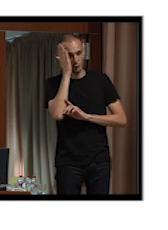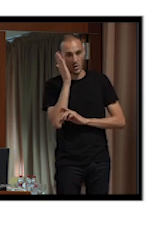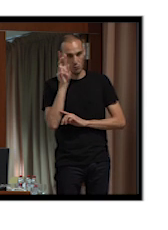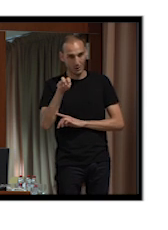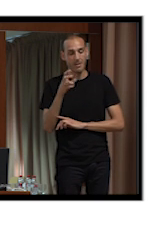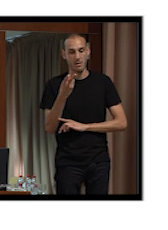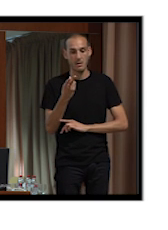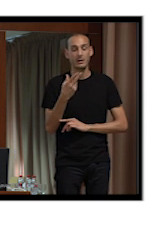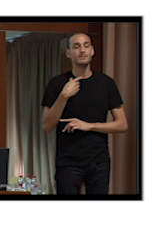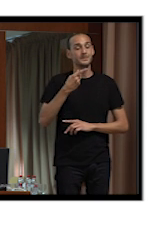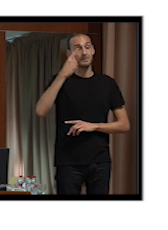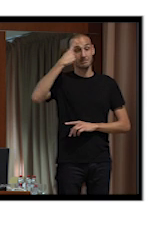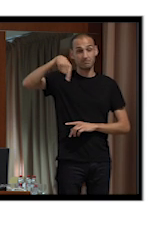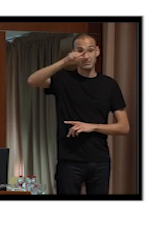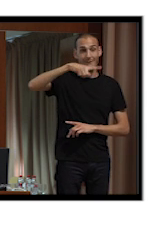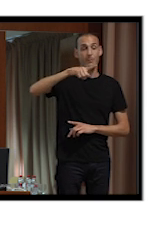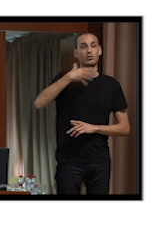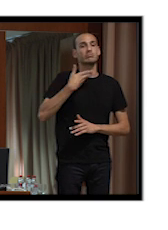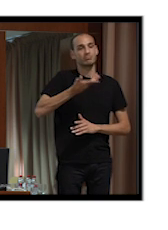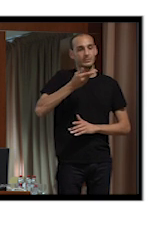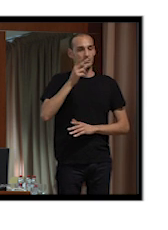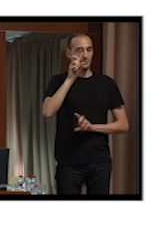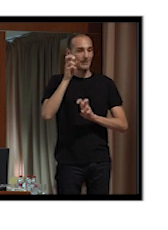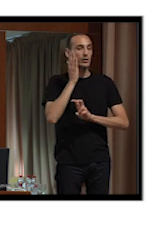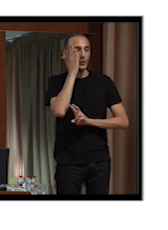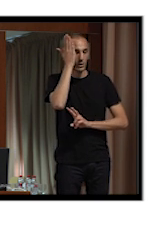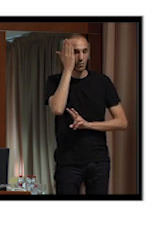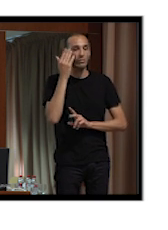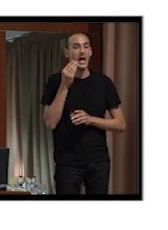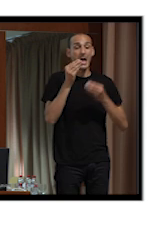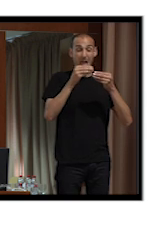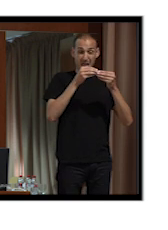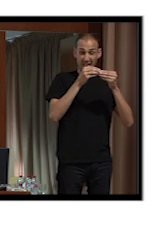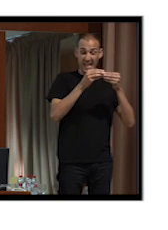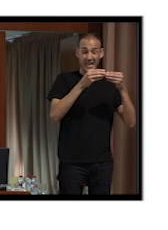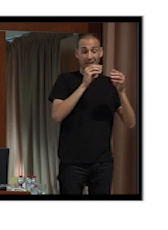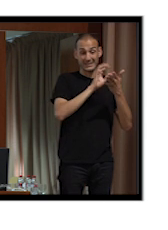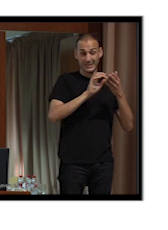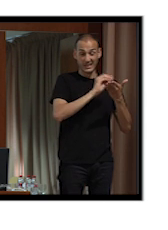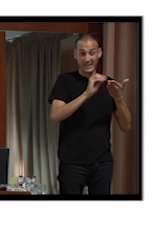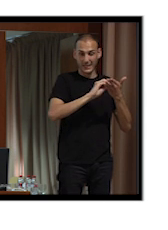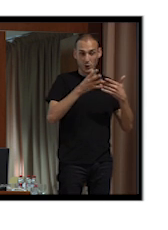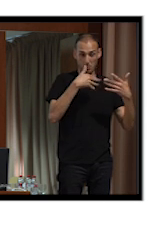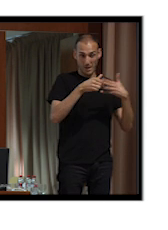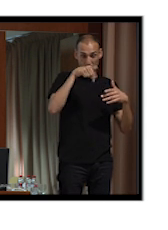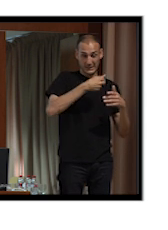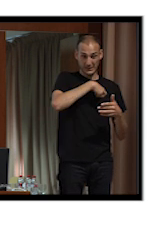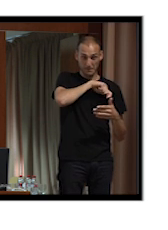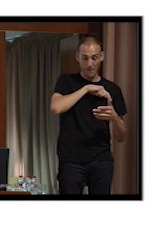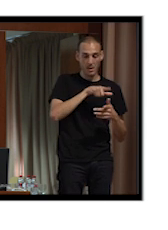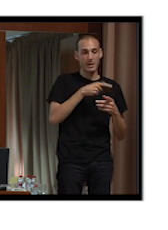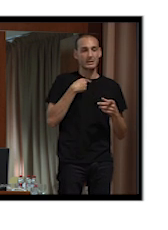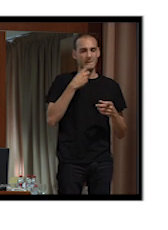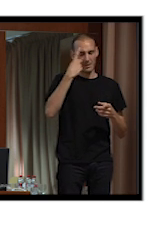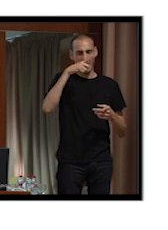Sabemos que es importante el sueño. Ya Cervantes lo decía, que así del poco dormir, el mucho leer, se le secó el cerebro de manera que vino a perder el